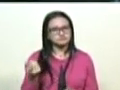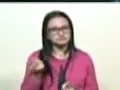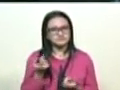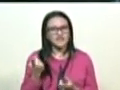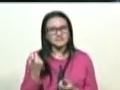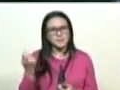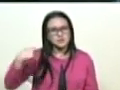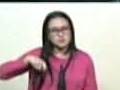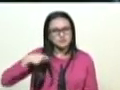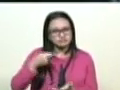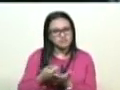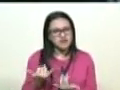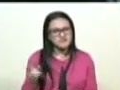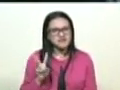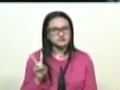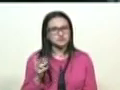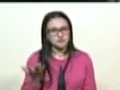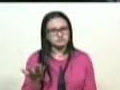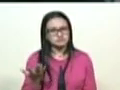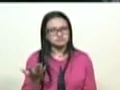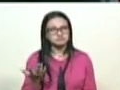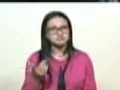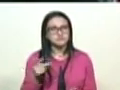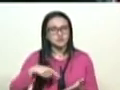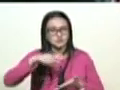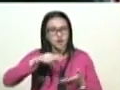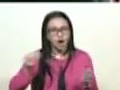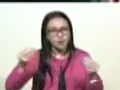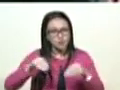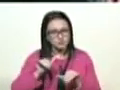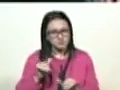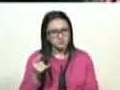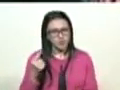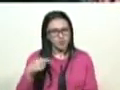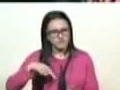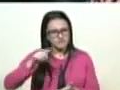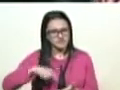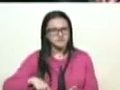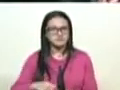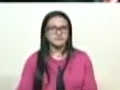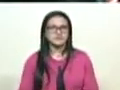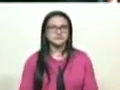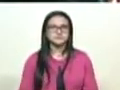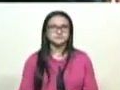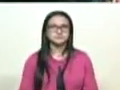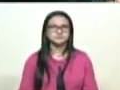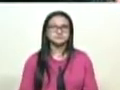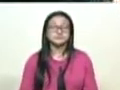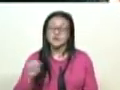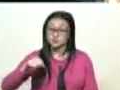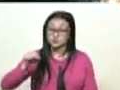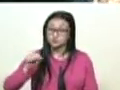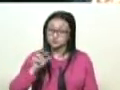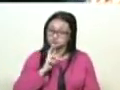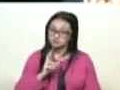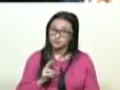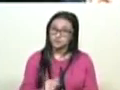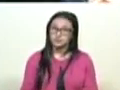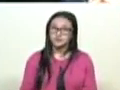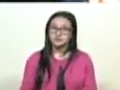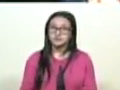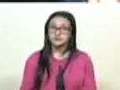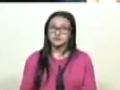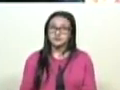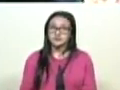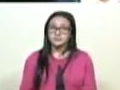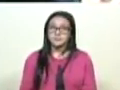veía en Venezuela. Quisiera conocer si esto también está reflejado en estos acuerdos del día de hoy. Sí, fíjate, es muy importante. Son, como tú lo has dicho, esta